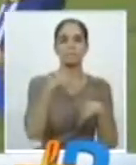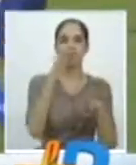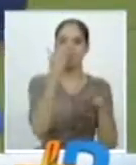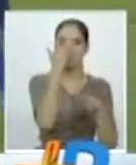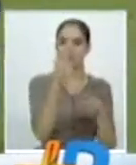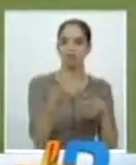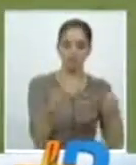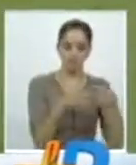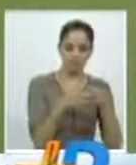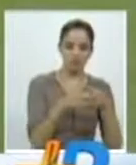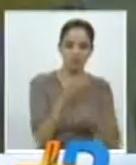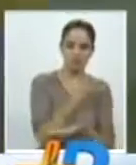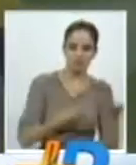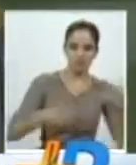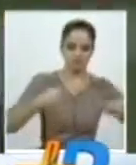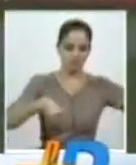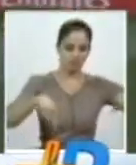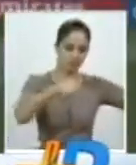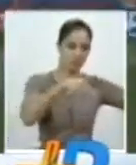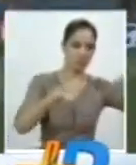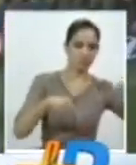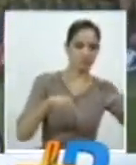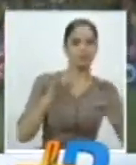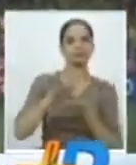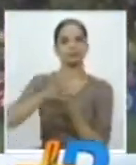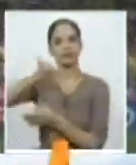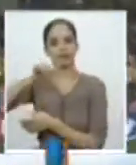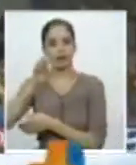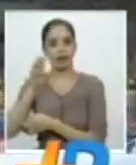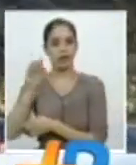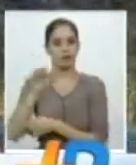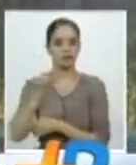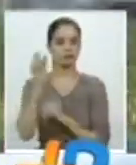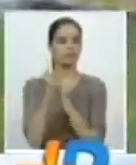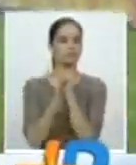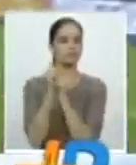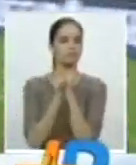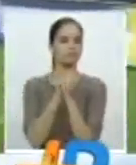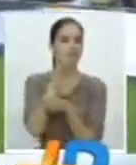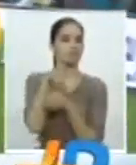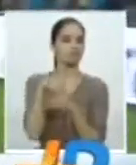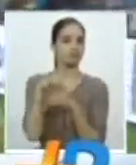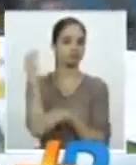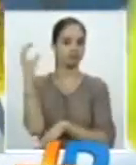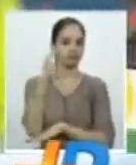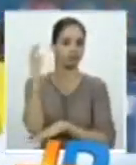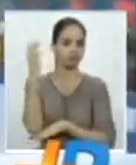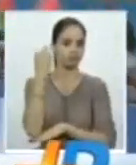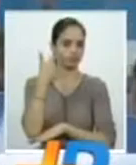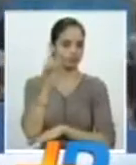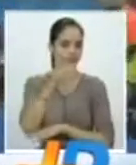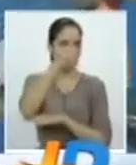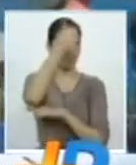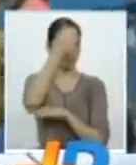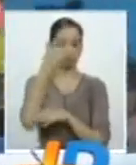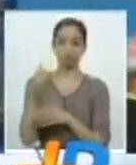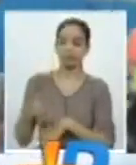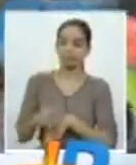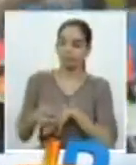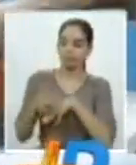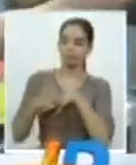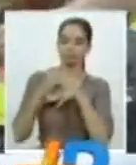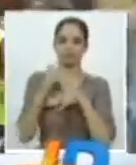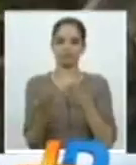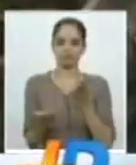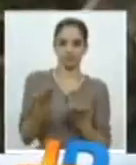expresaron los pentacampeones. James, por su parte, es el motor de una Colombia que despierta los mejores elogios por su juego y equilibrio